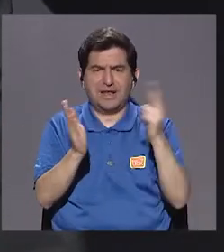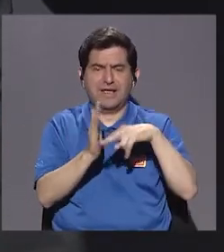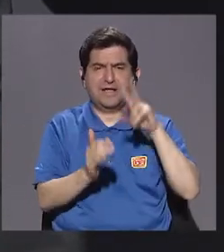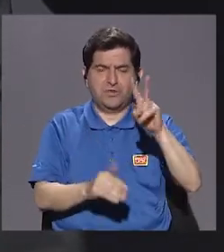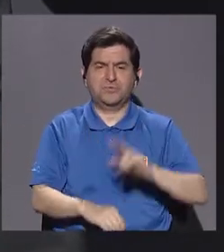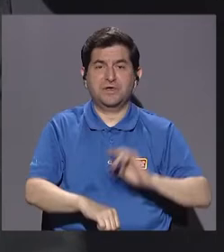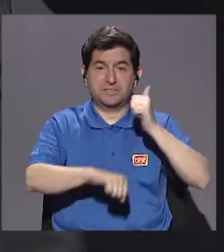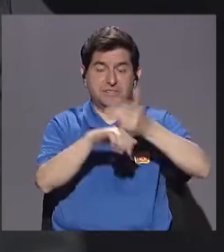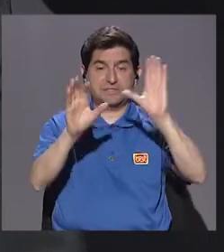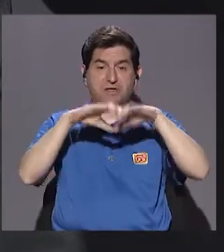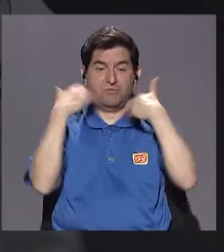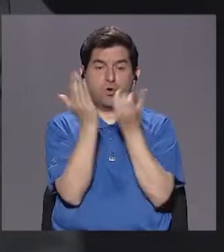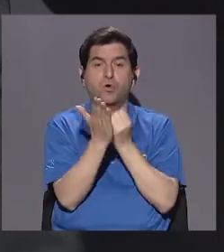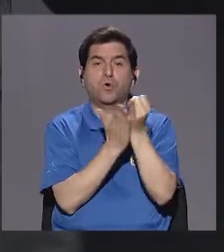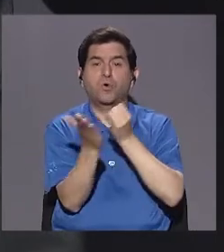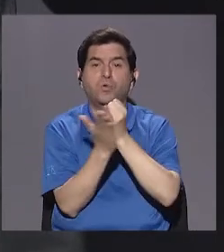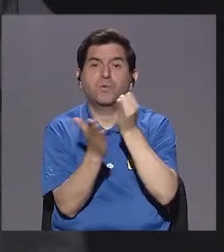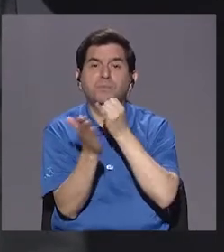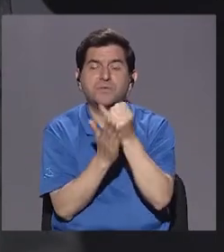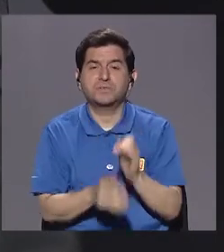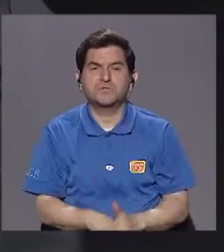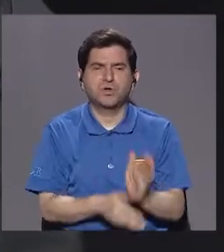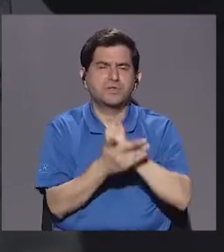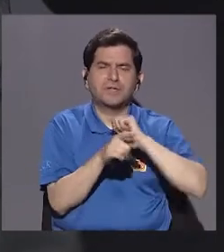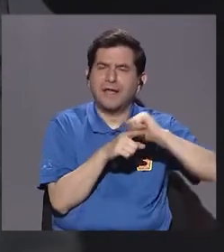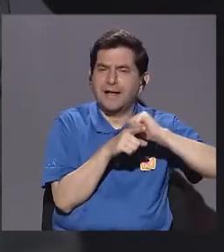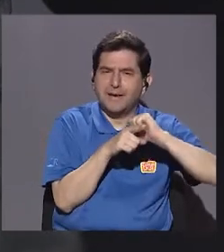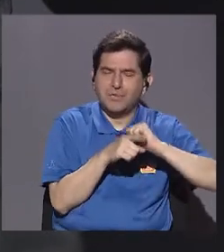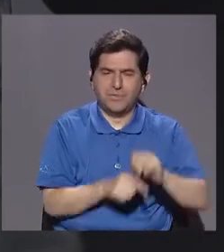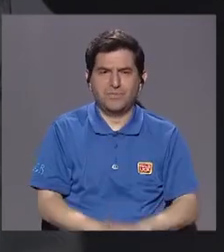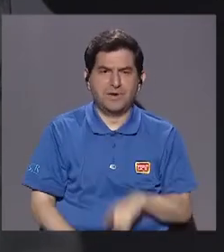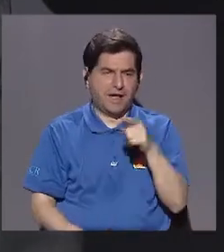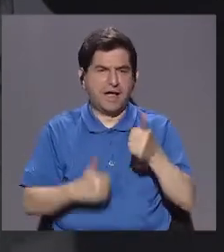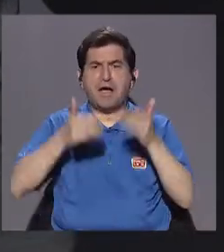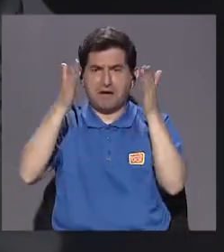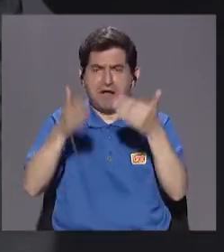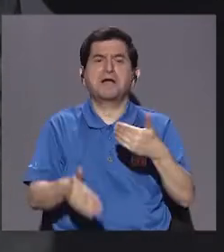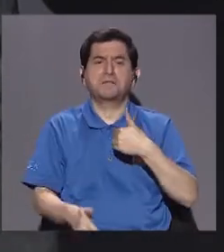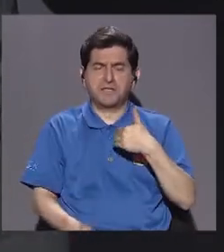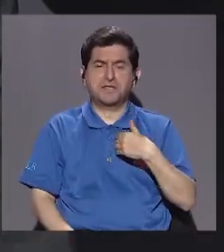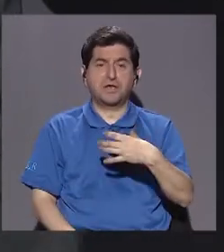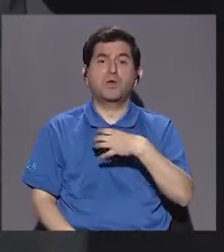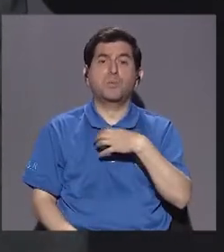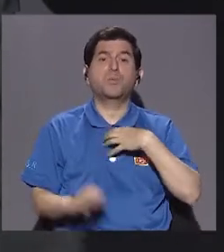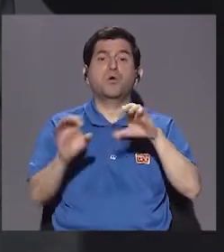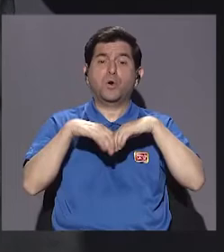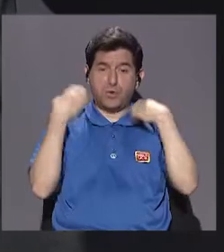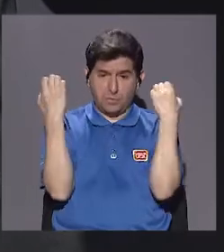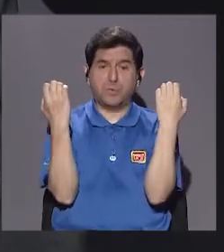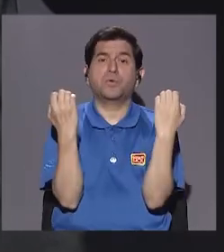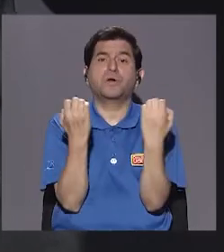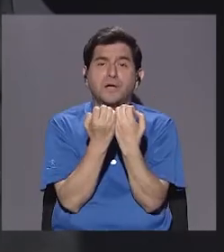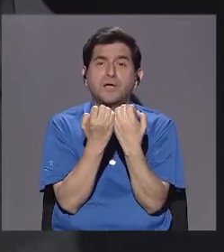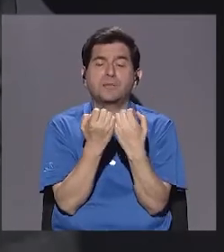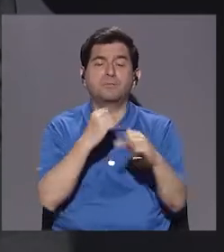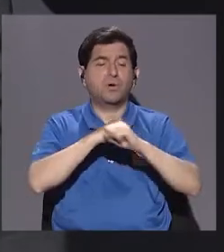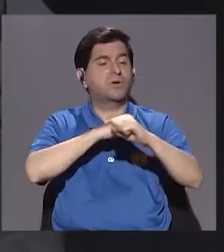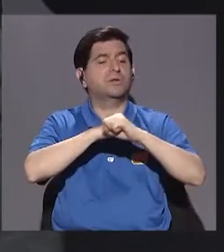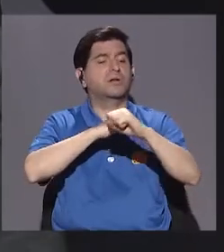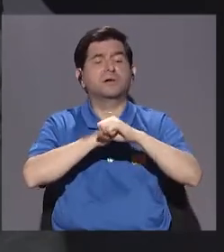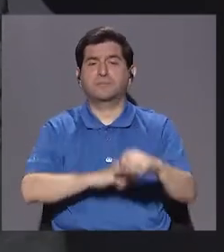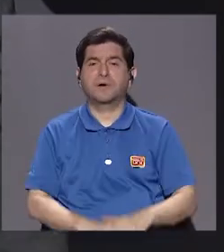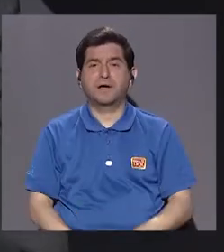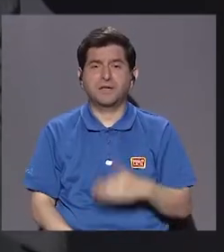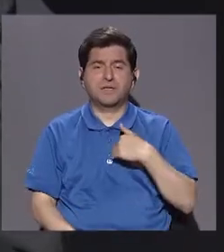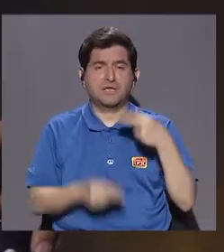se instauró una comisión investigadora de ciertas prácticas de eso que muchos candidatos tenían su propio equipo de de campaña donde había un